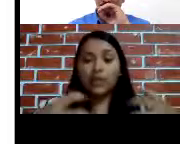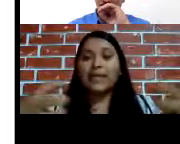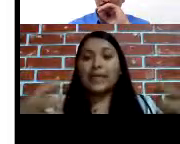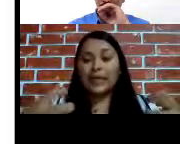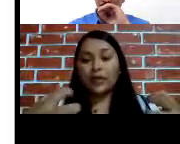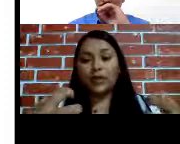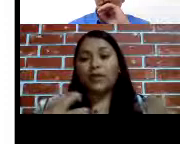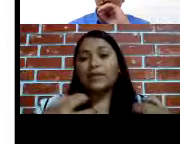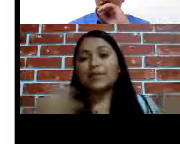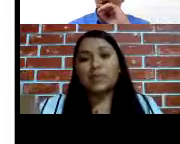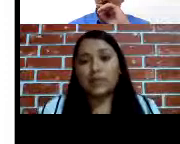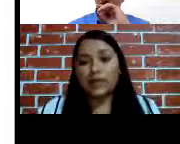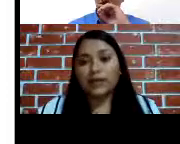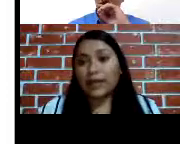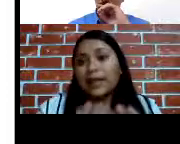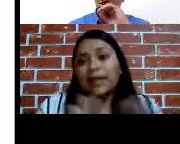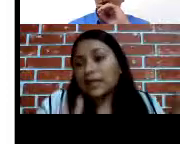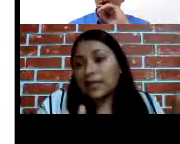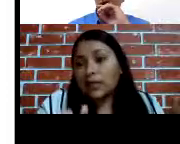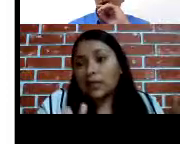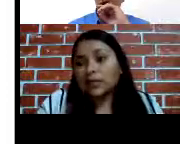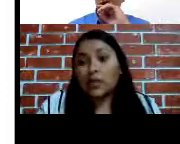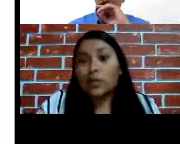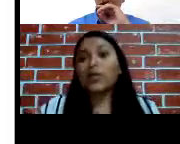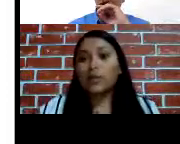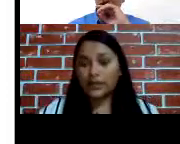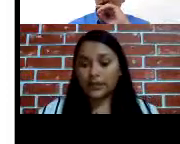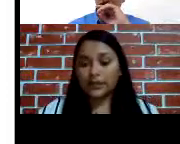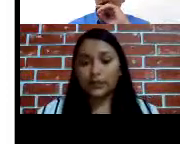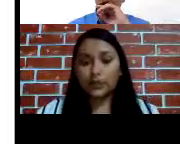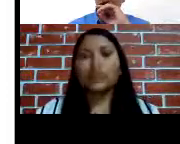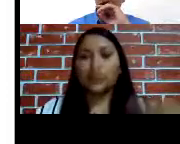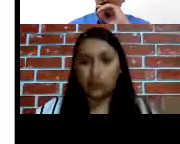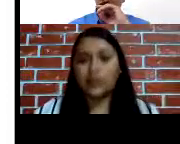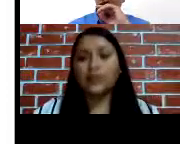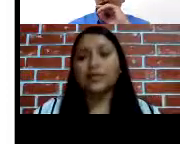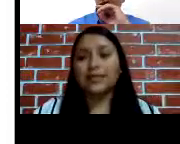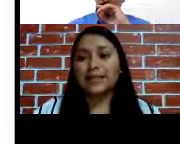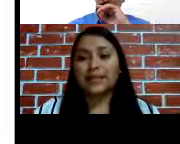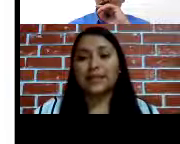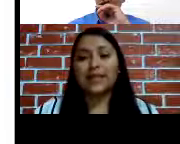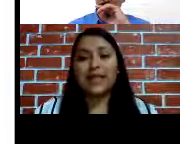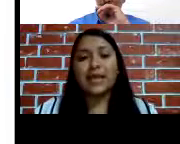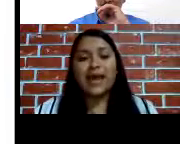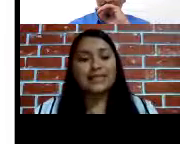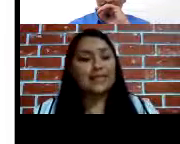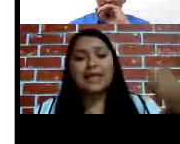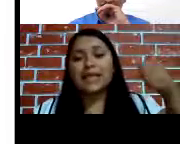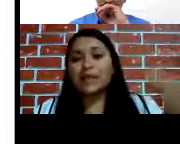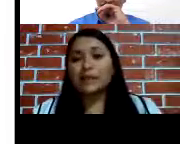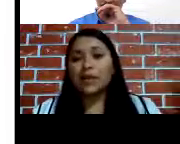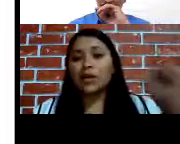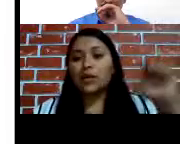seguimiento, e incluso a veces hasta se pueden abrir canales que en ese momento no podemos atender porque no contamos con las herramientas. Así